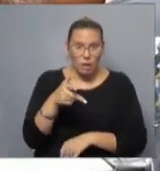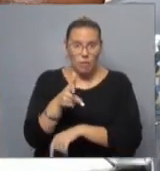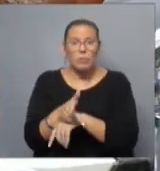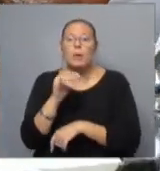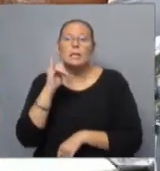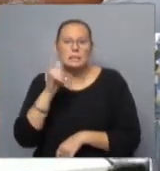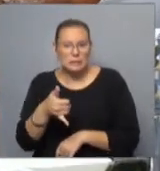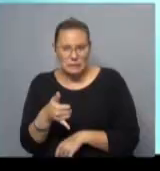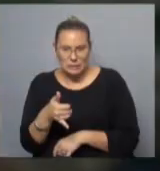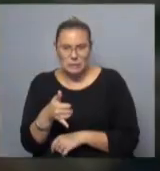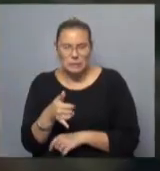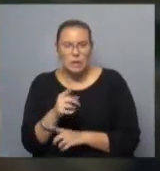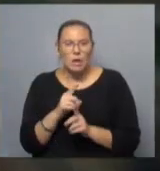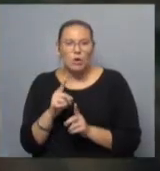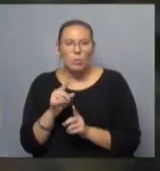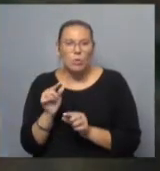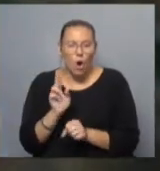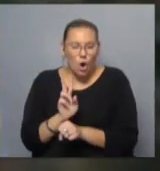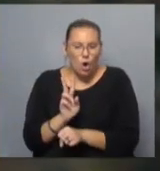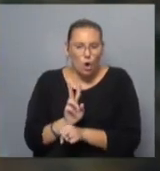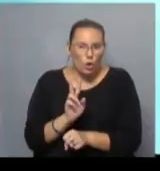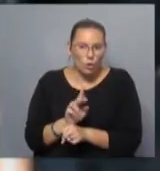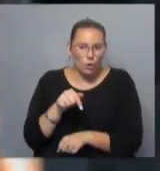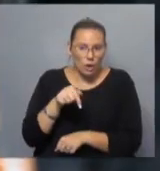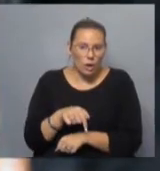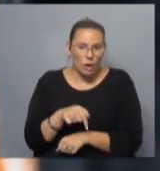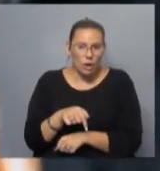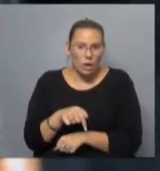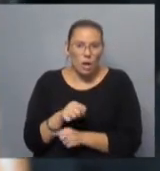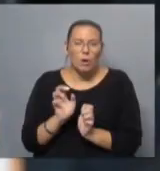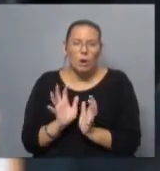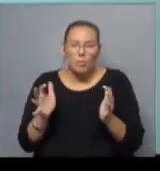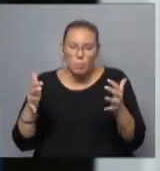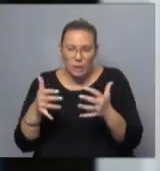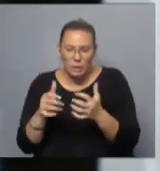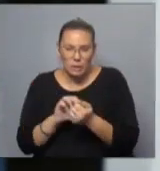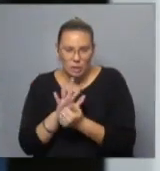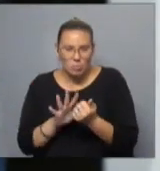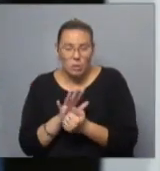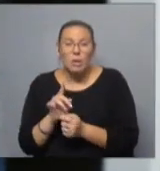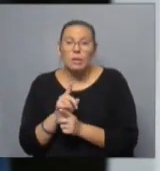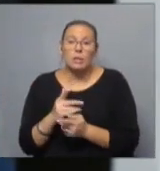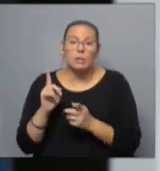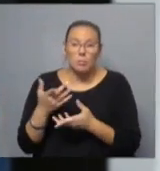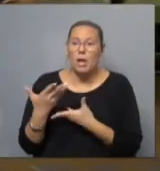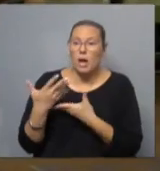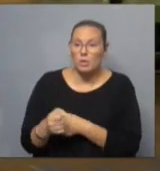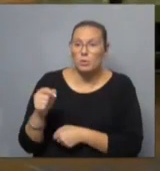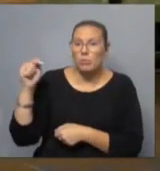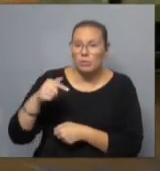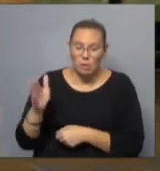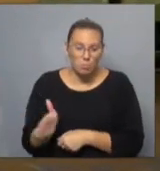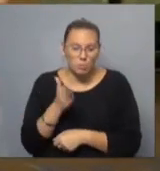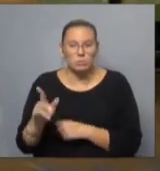manera, supuestamente, hubo una especie de control acá, en Uruguay, con la pandemia, y que de alguna manera eso ayudó también a que vinieran